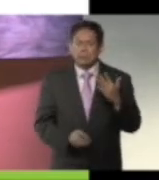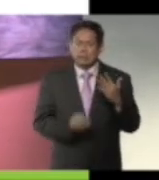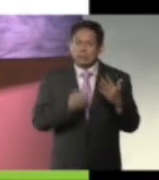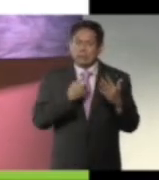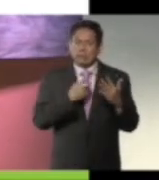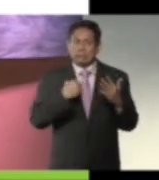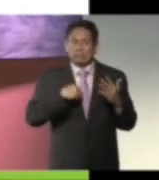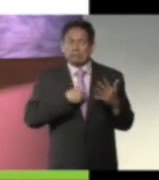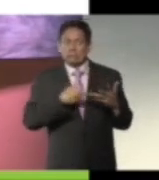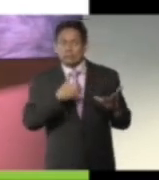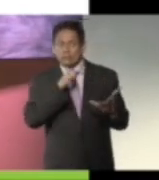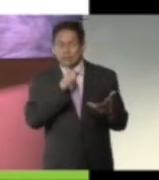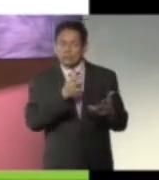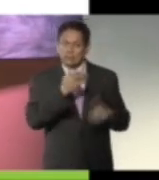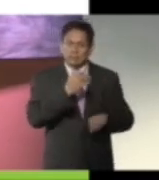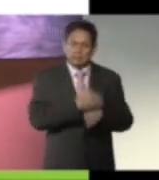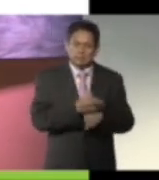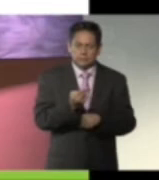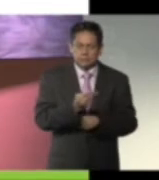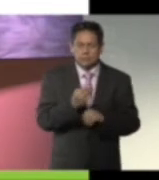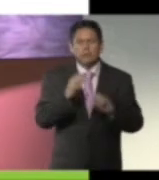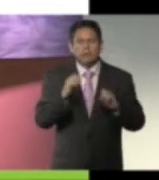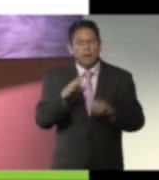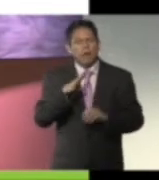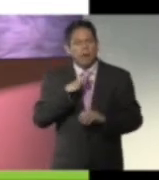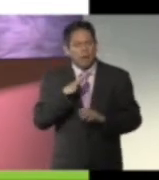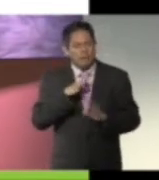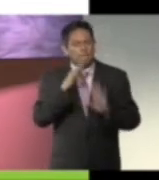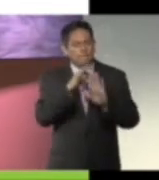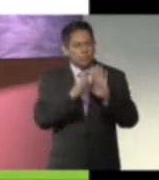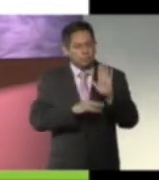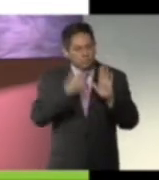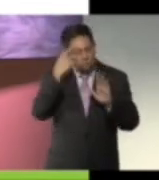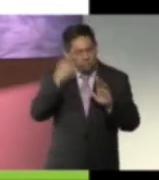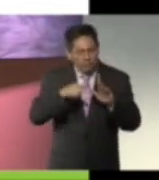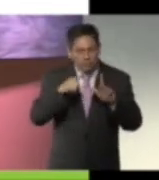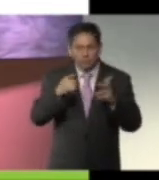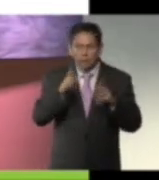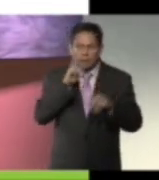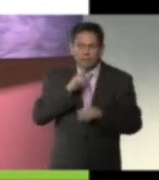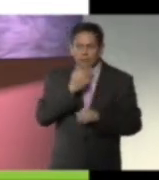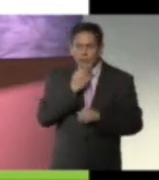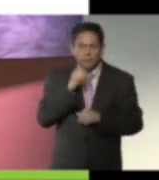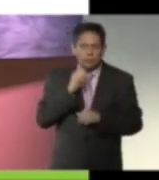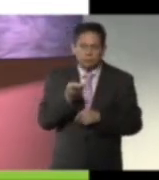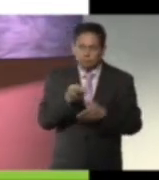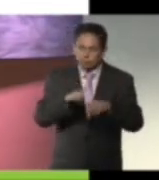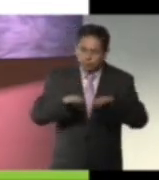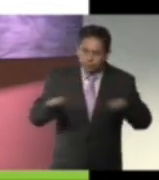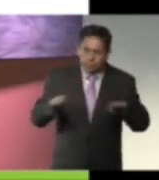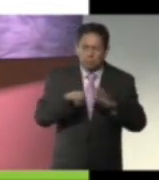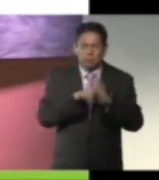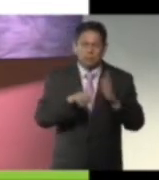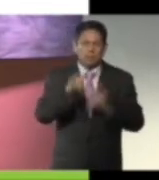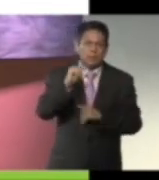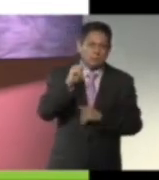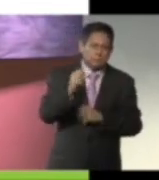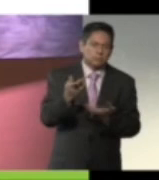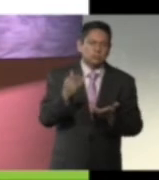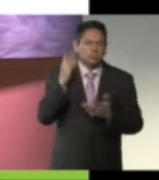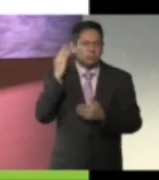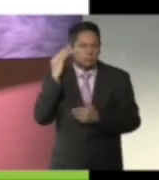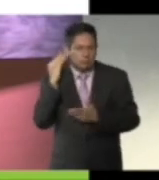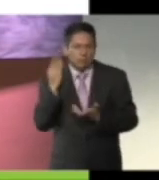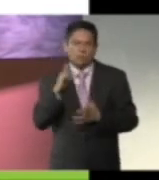¿tenemos indicadores de igualdad? ¿En qué sectores? ¿En telecomunicaciones tenemos indicadores? ¿En medios de comunicación tenemos indicadores? ¿En dónde